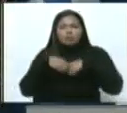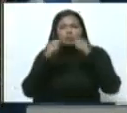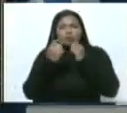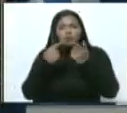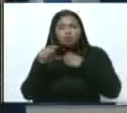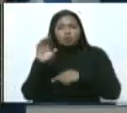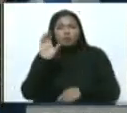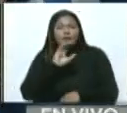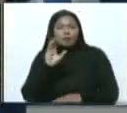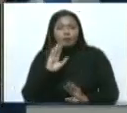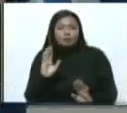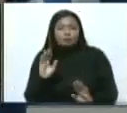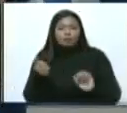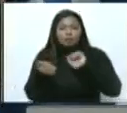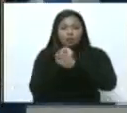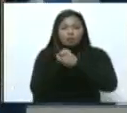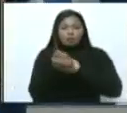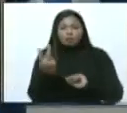otro en Caracas.